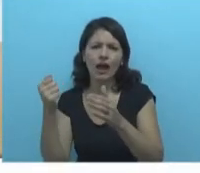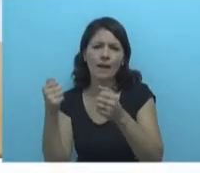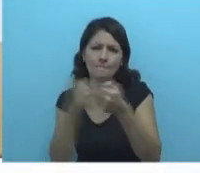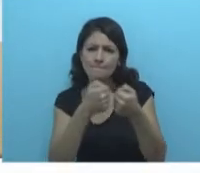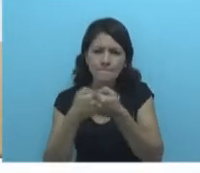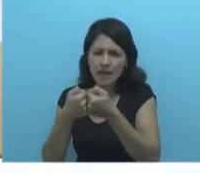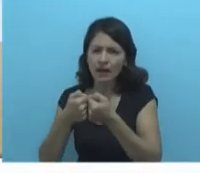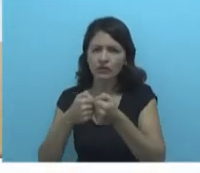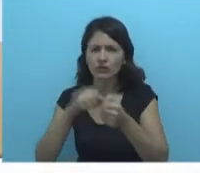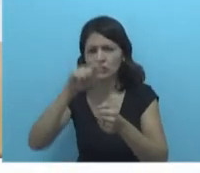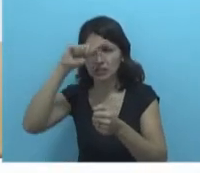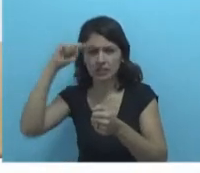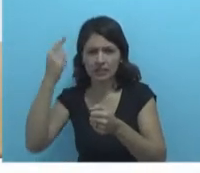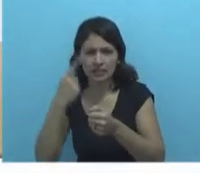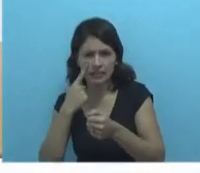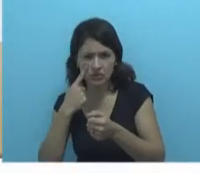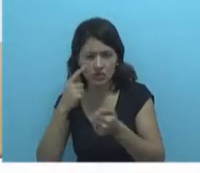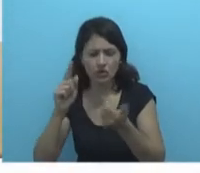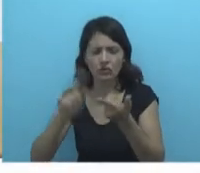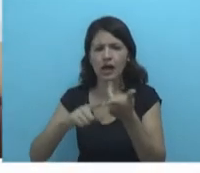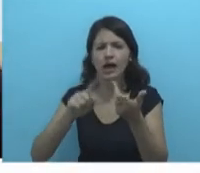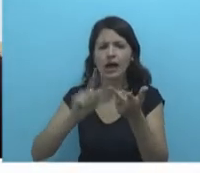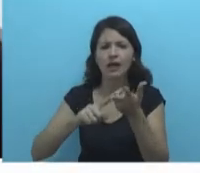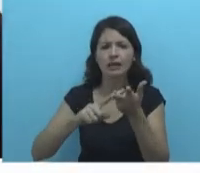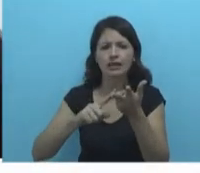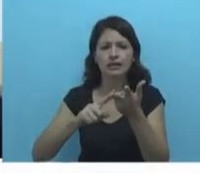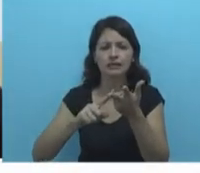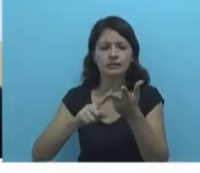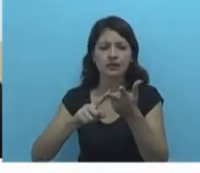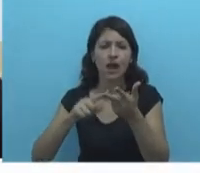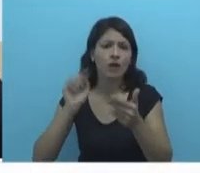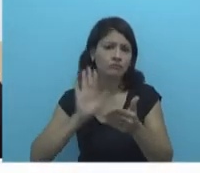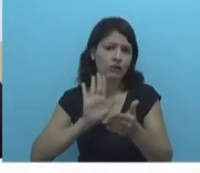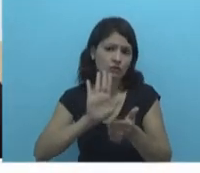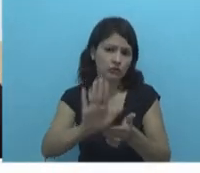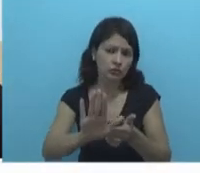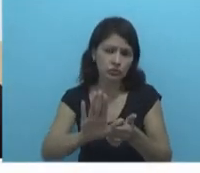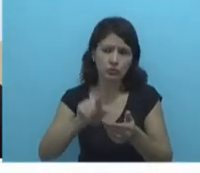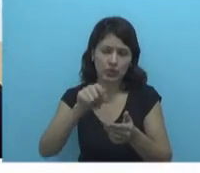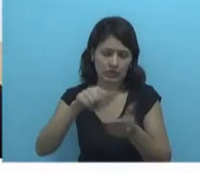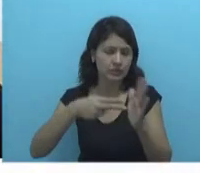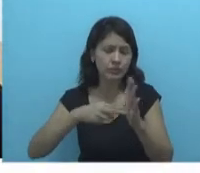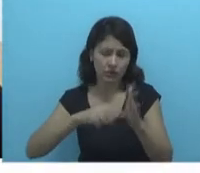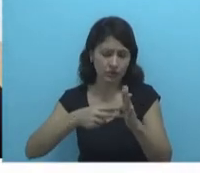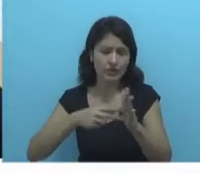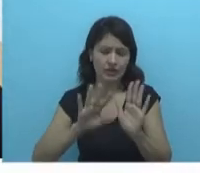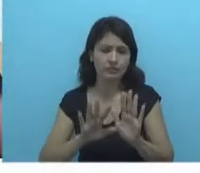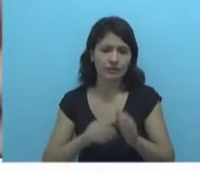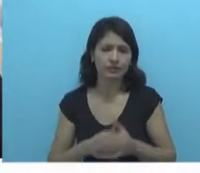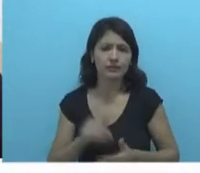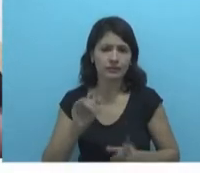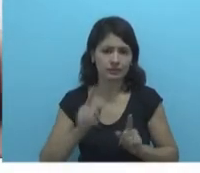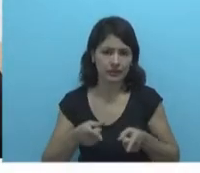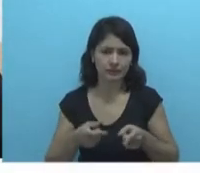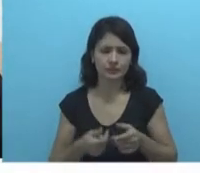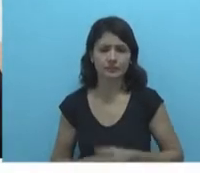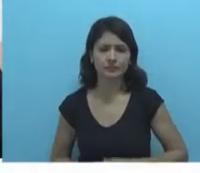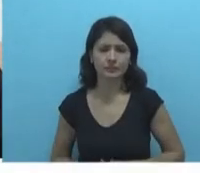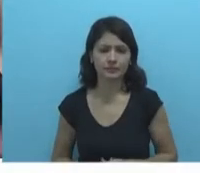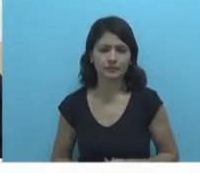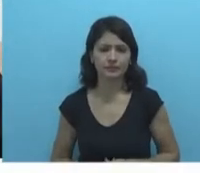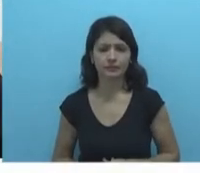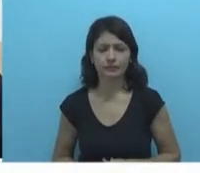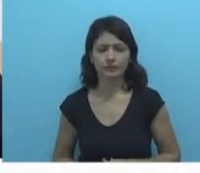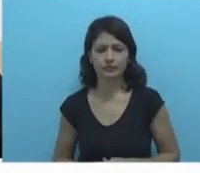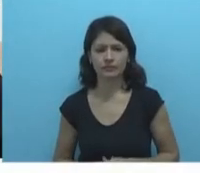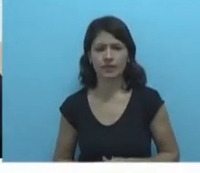o parcialmente, a consecuencias que se van a ver en el tiempo. ¿Por qué? Porque hay que entender cómo es